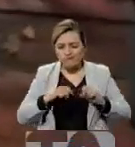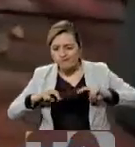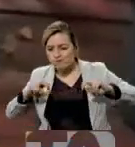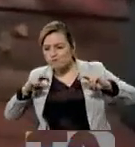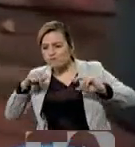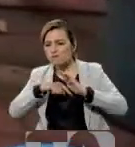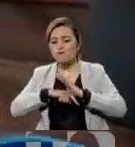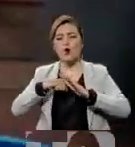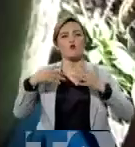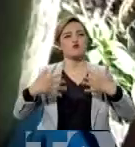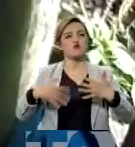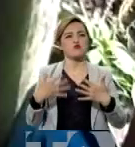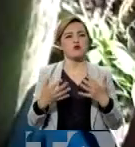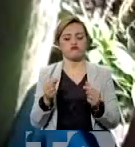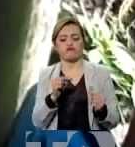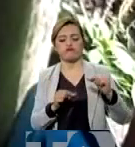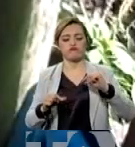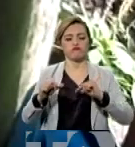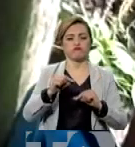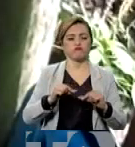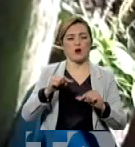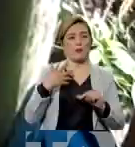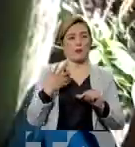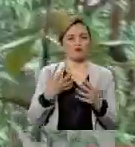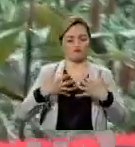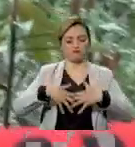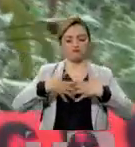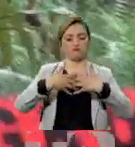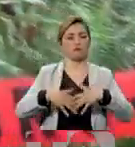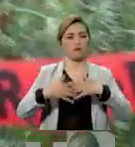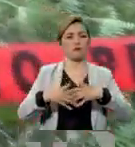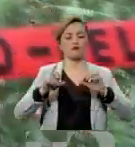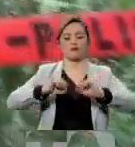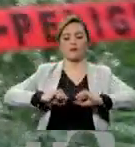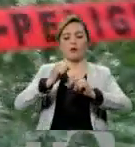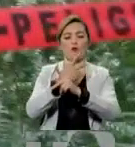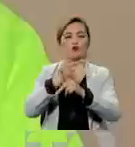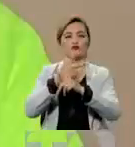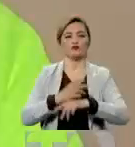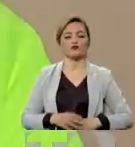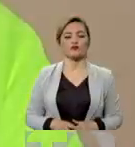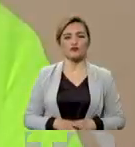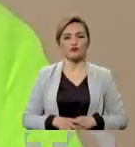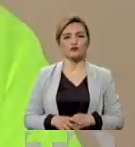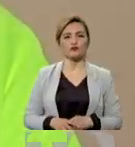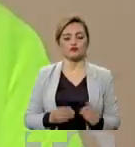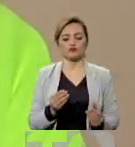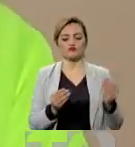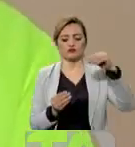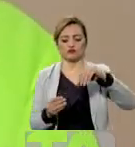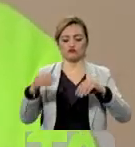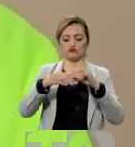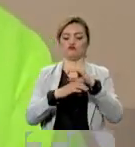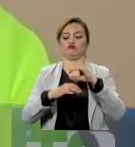el cual se elaboraban cristalizadores de sustancias sujetas a fiscalización con alta capacidad de producción. Es un laboratorio que